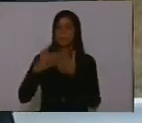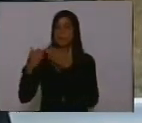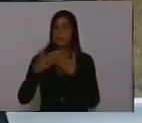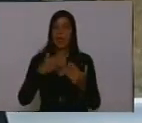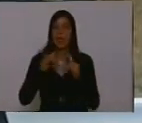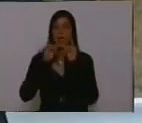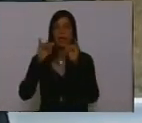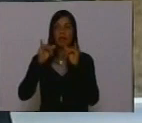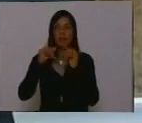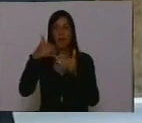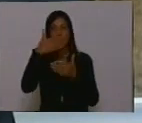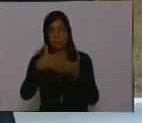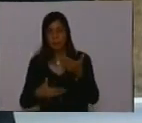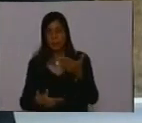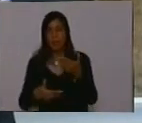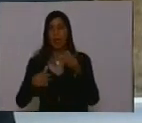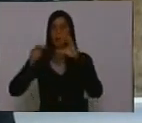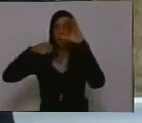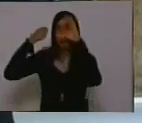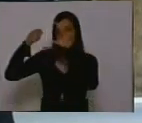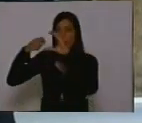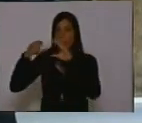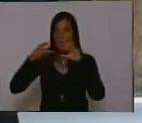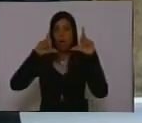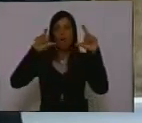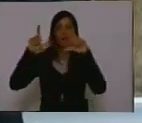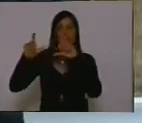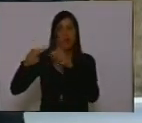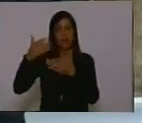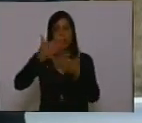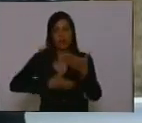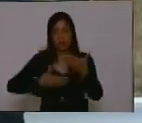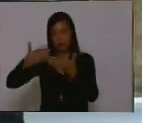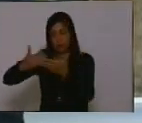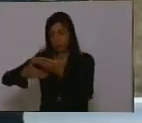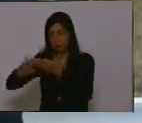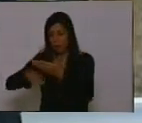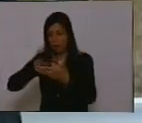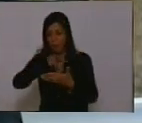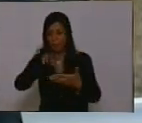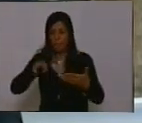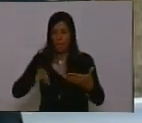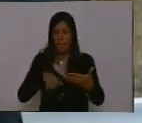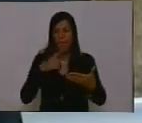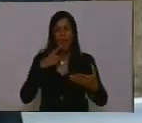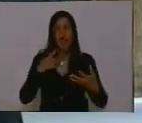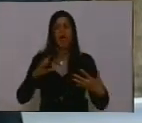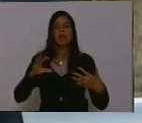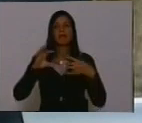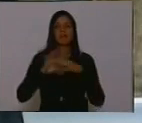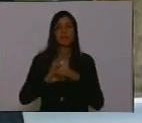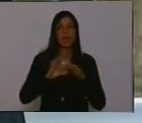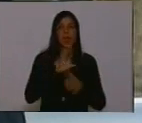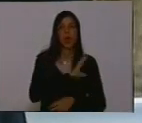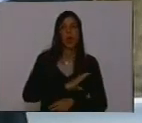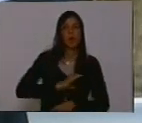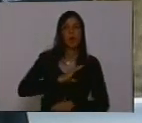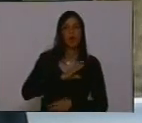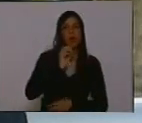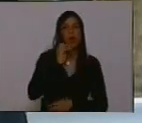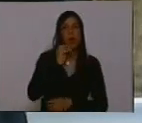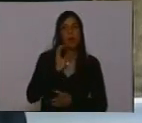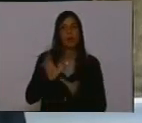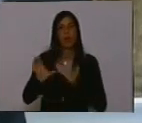me enviaron fotos y pude observar que esa unidad, esas dos comisiones,